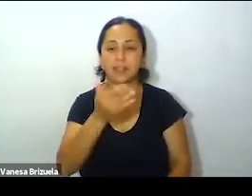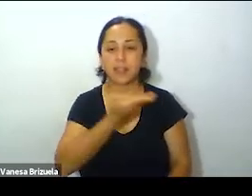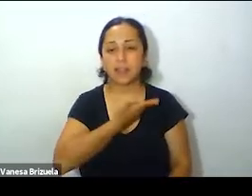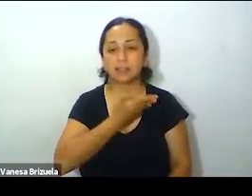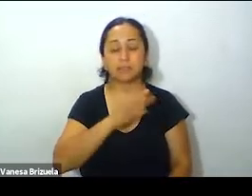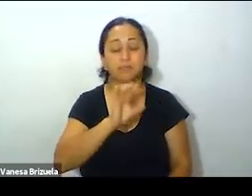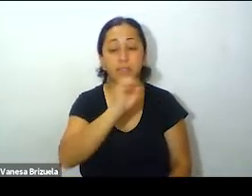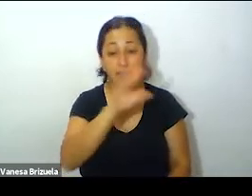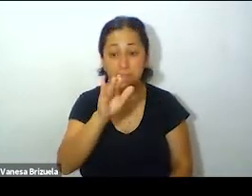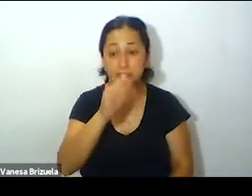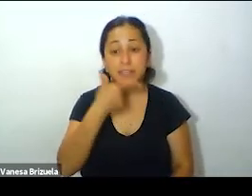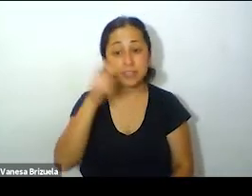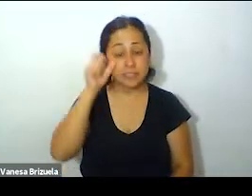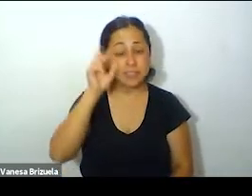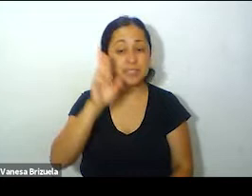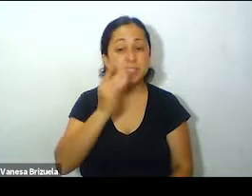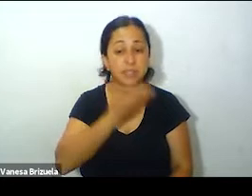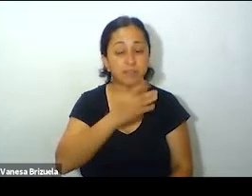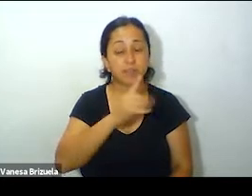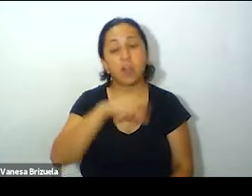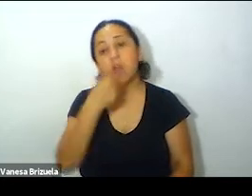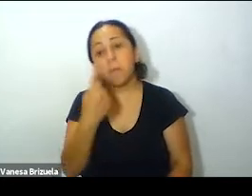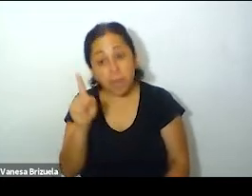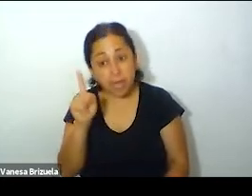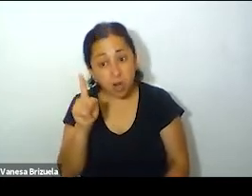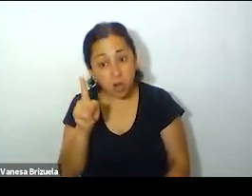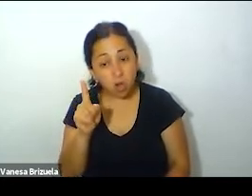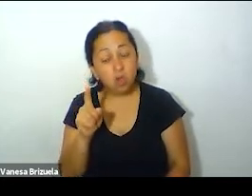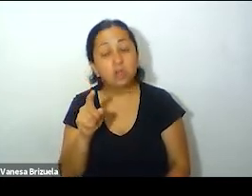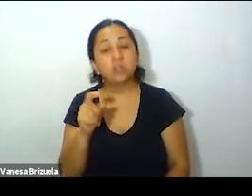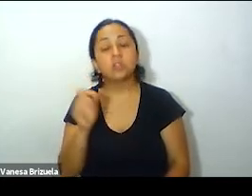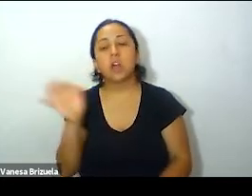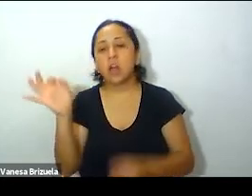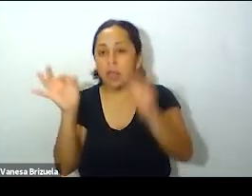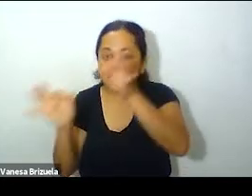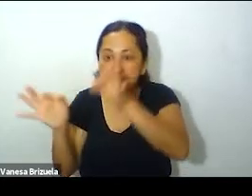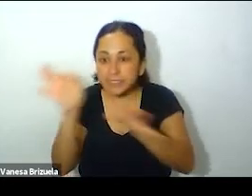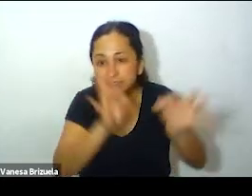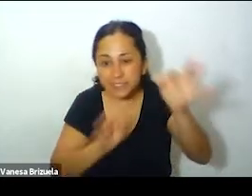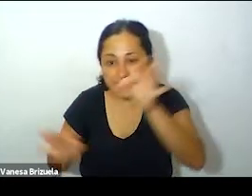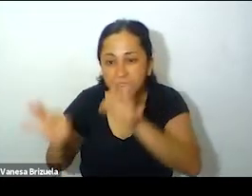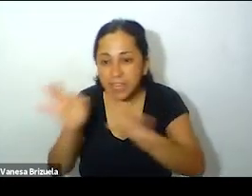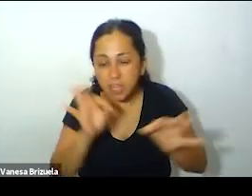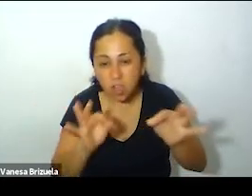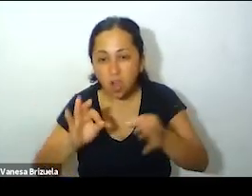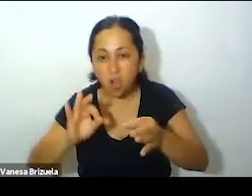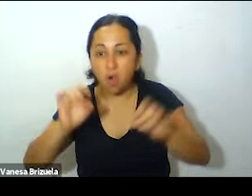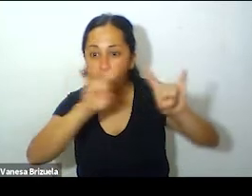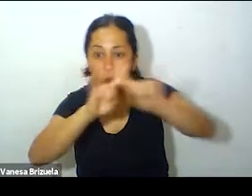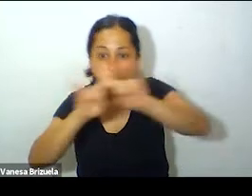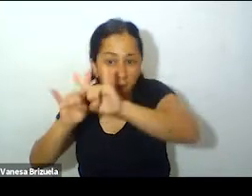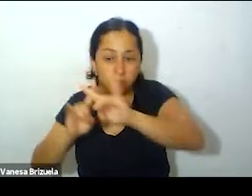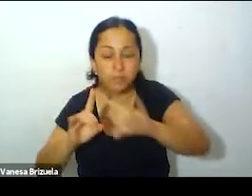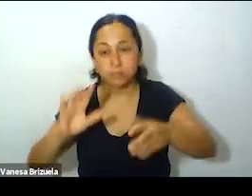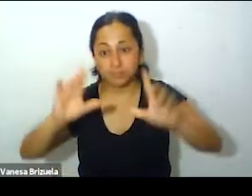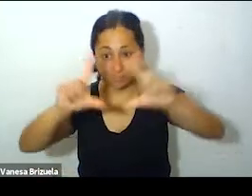para imprimir, pero si vamos a realizar un diseño para una página